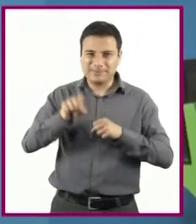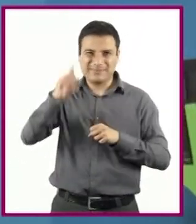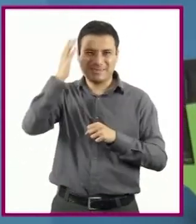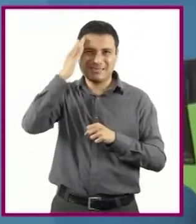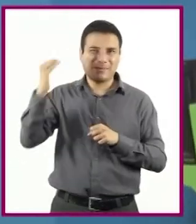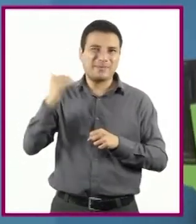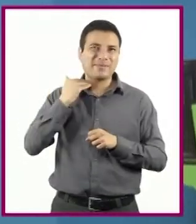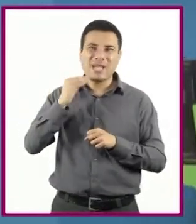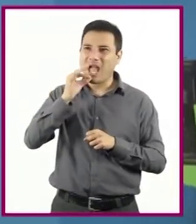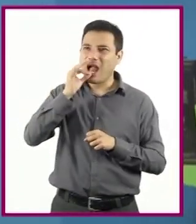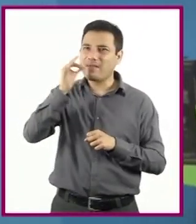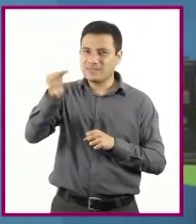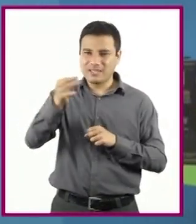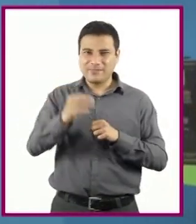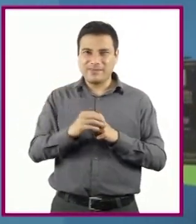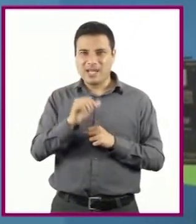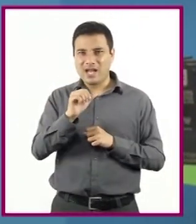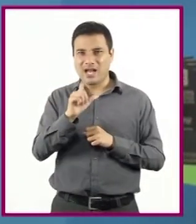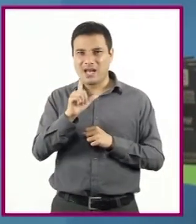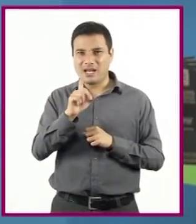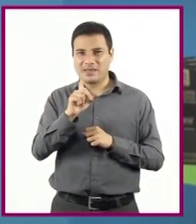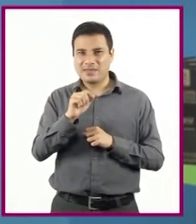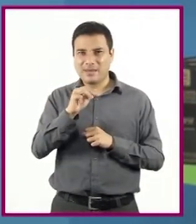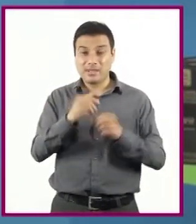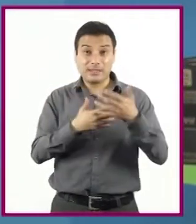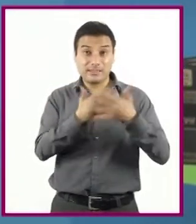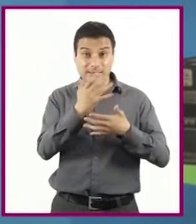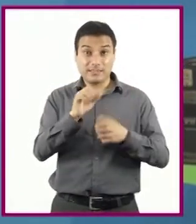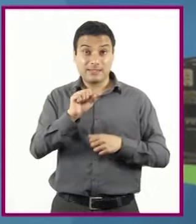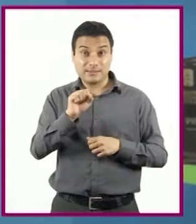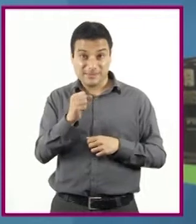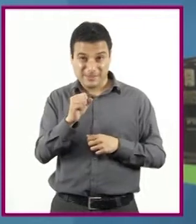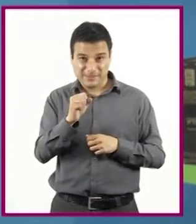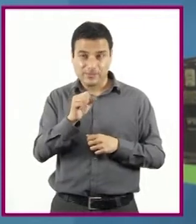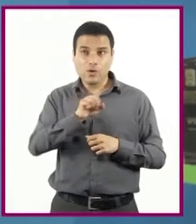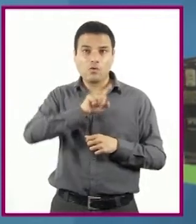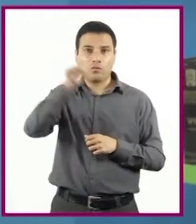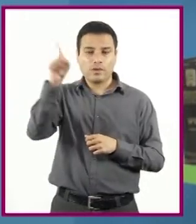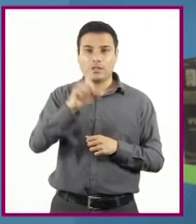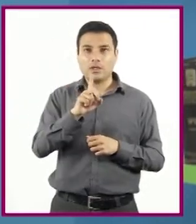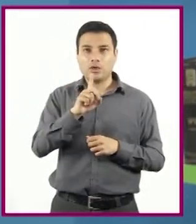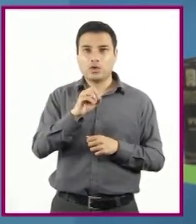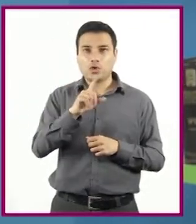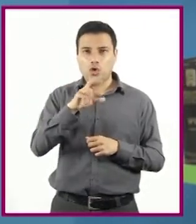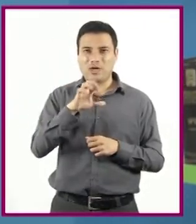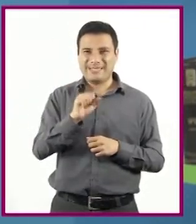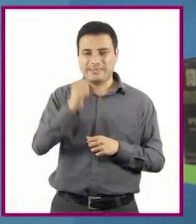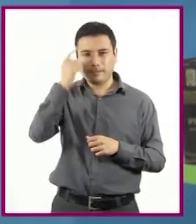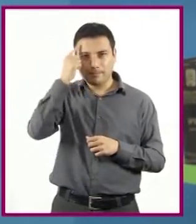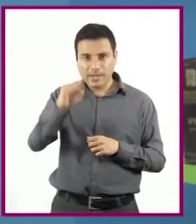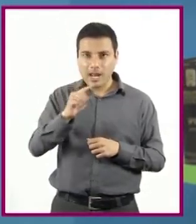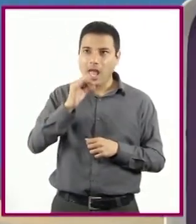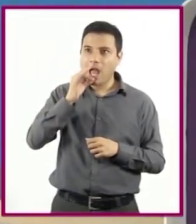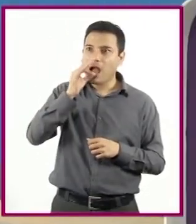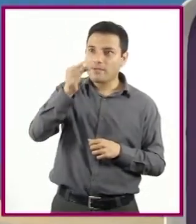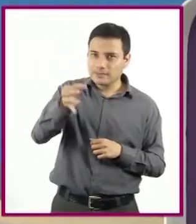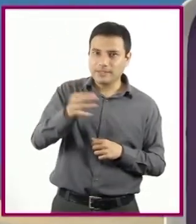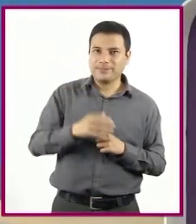avisó al Dama y este salió la noche del 15 de septiembre hacia Dolores para poner al tanto a Allende e